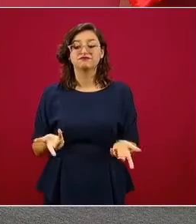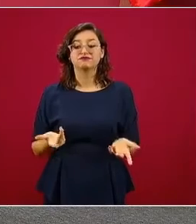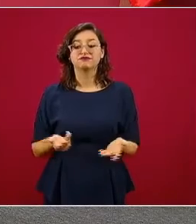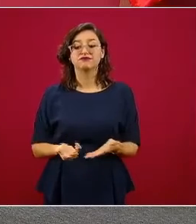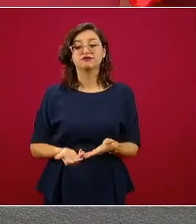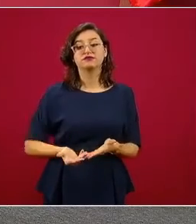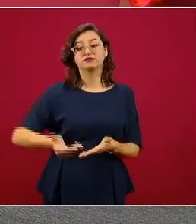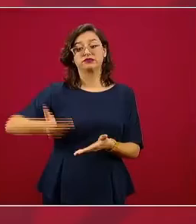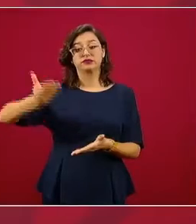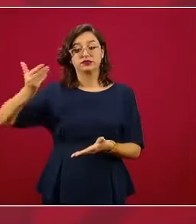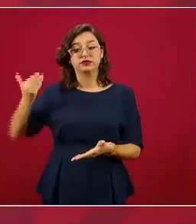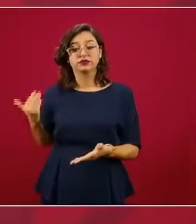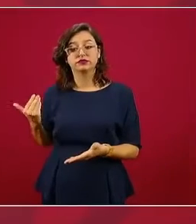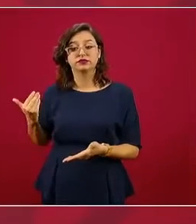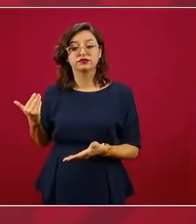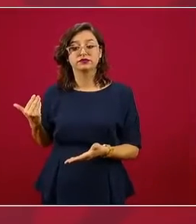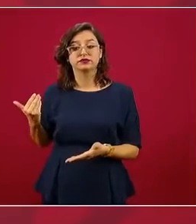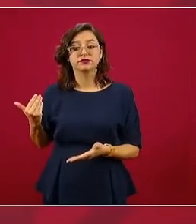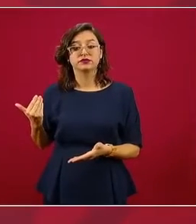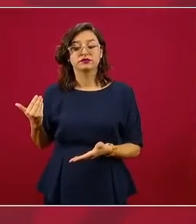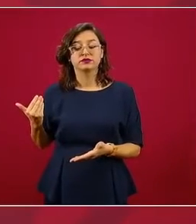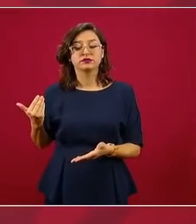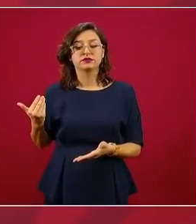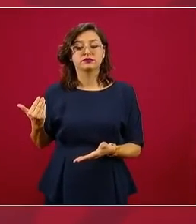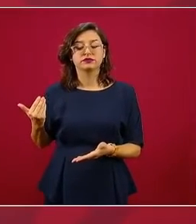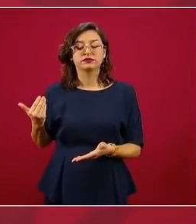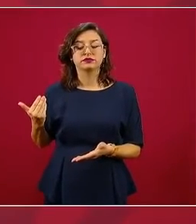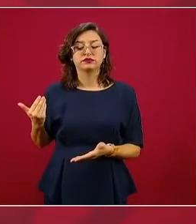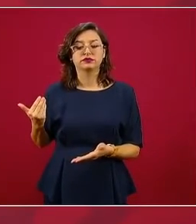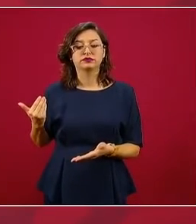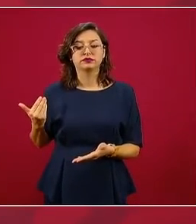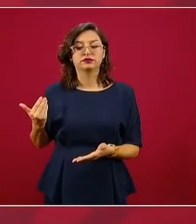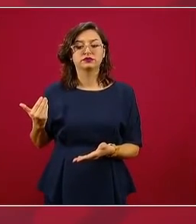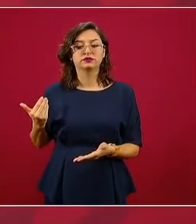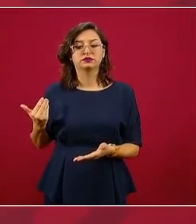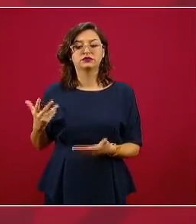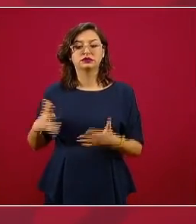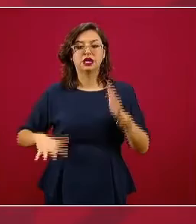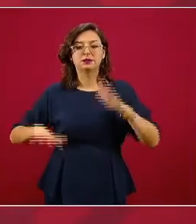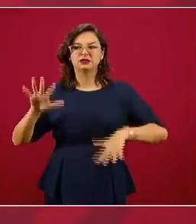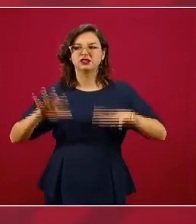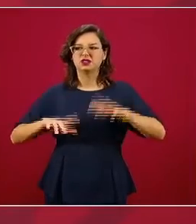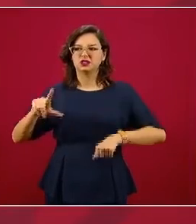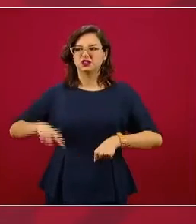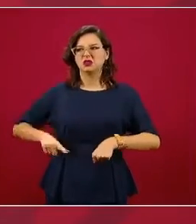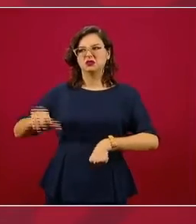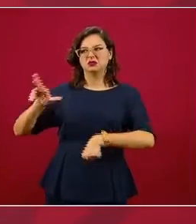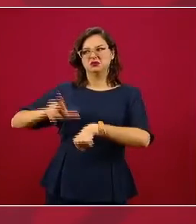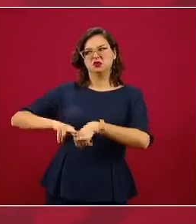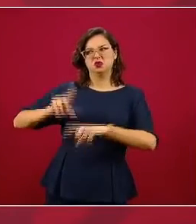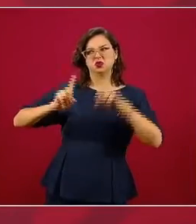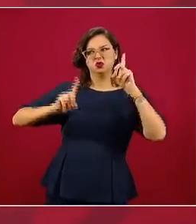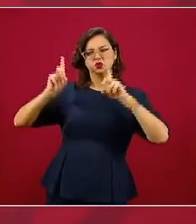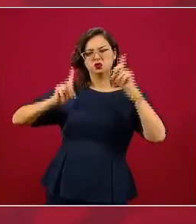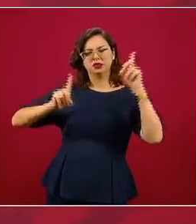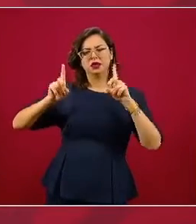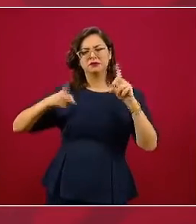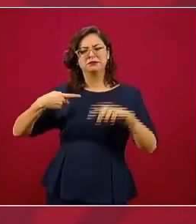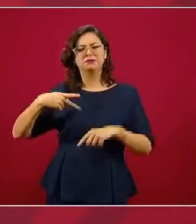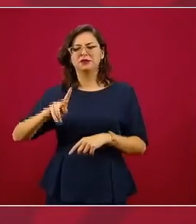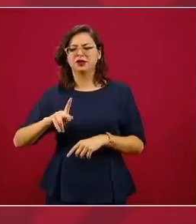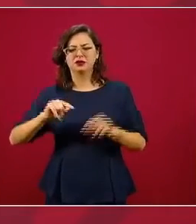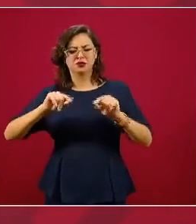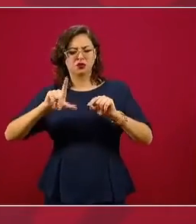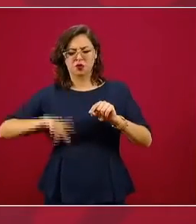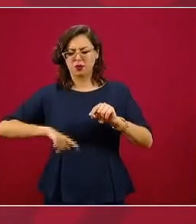Antes, porque a veces se cuestiona a los gobernadores, pero nosotros tenemos buenas relaciones.